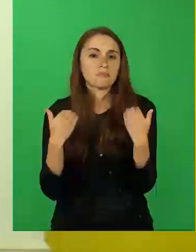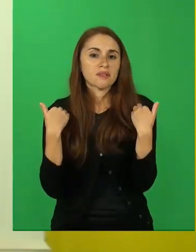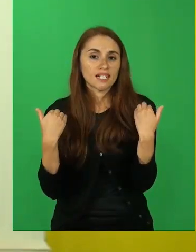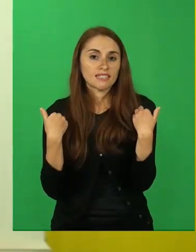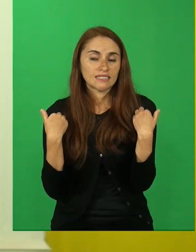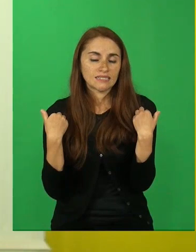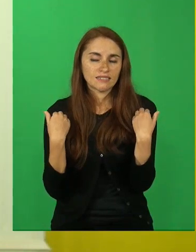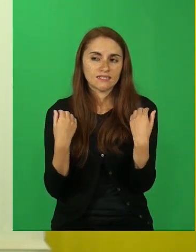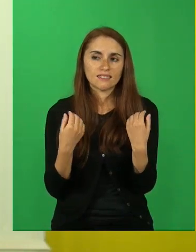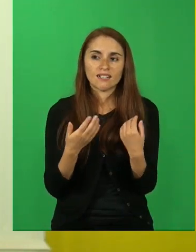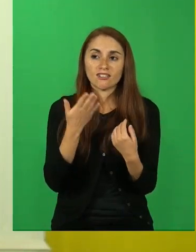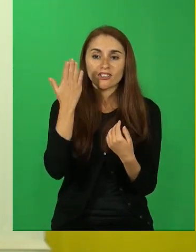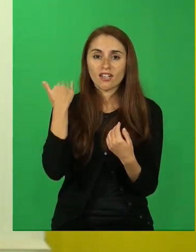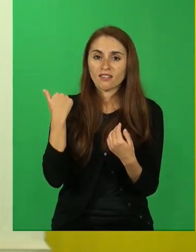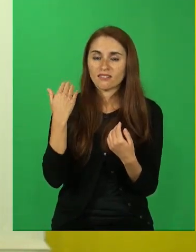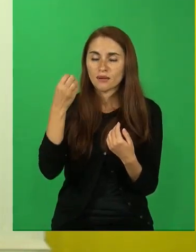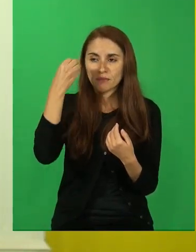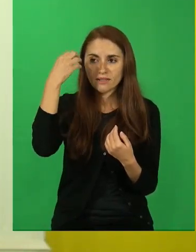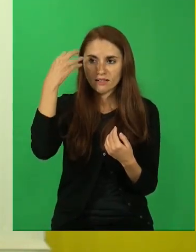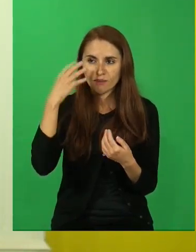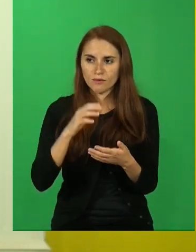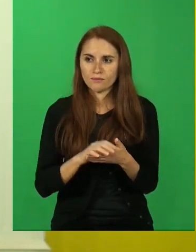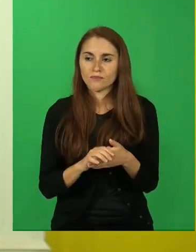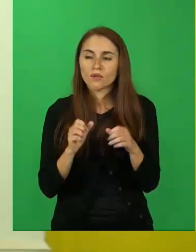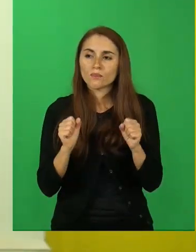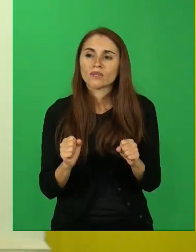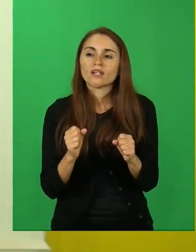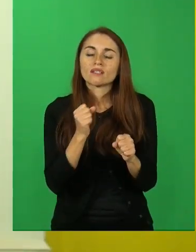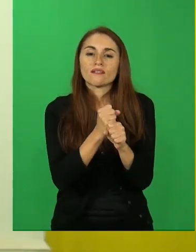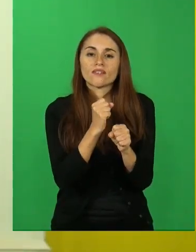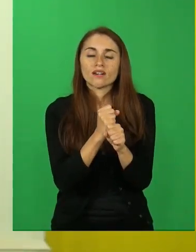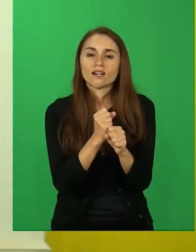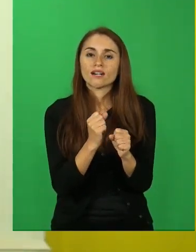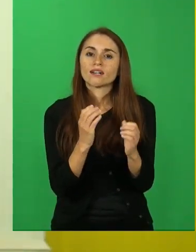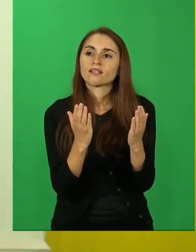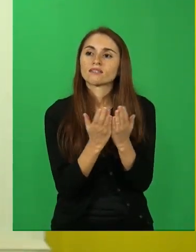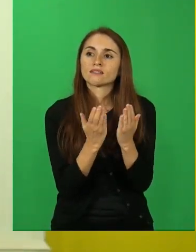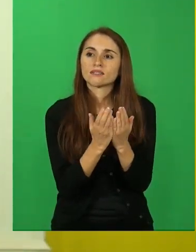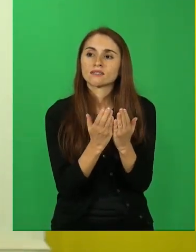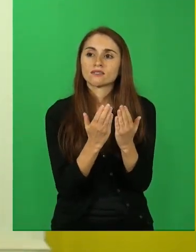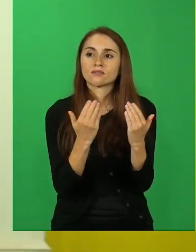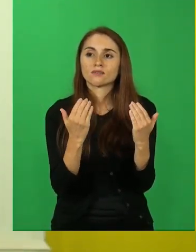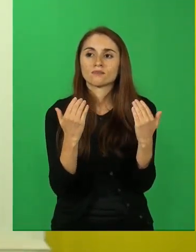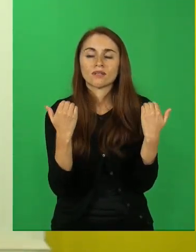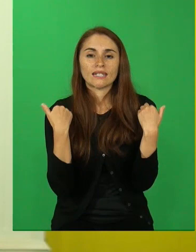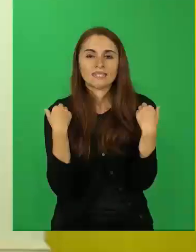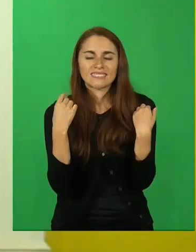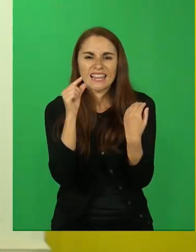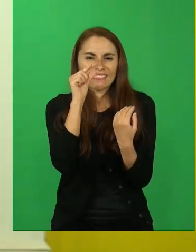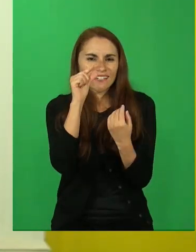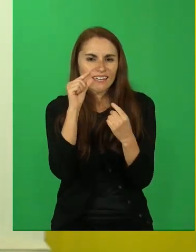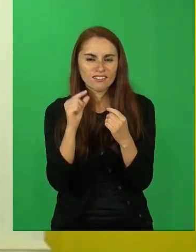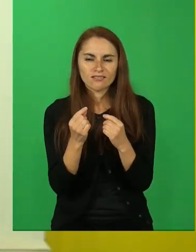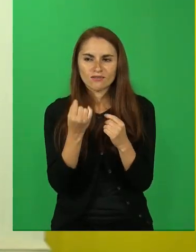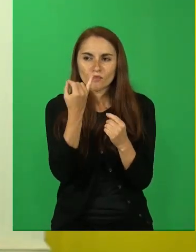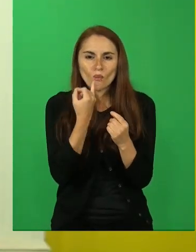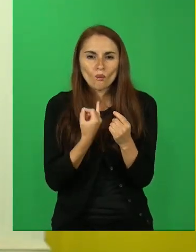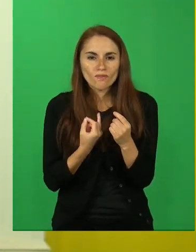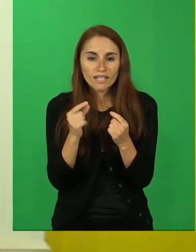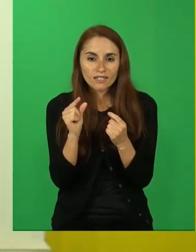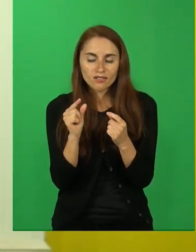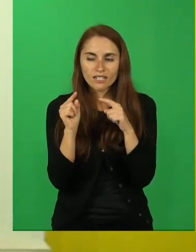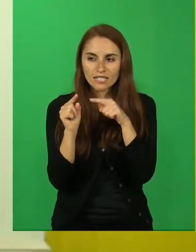3 clases de matemática de sexto básico? Puedes trabajar en el texto de ejercitación del alumno, ese que es delgadito.